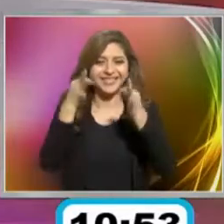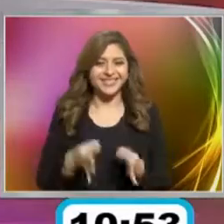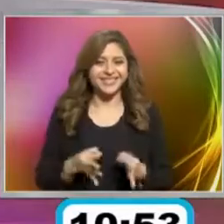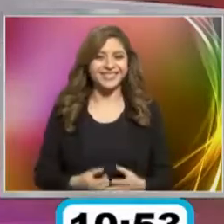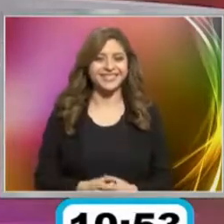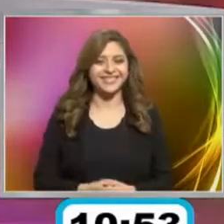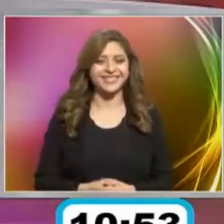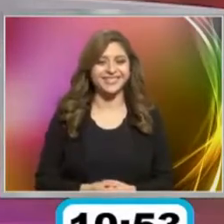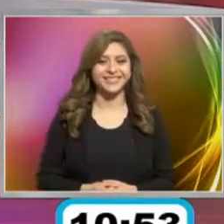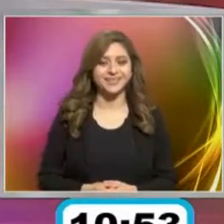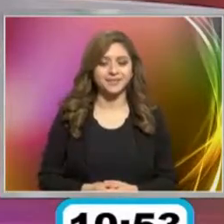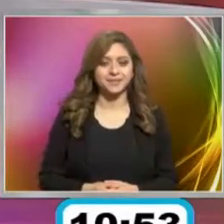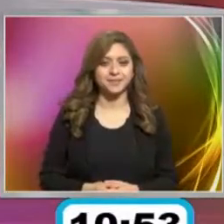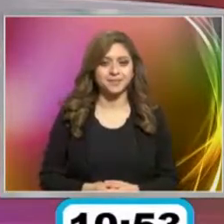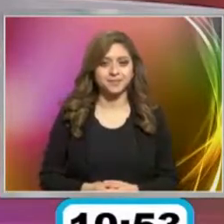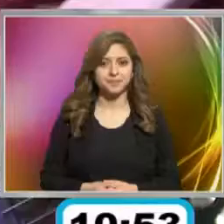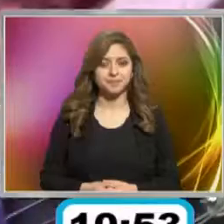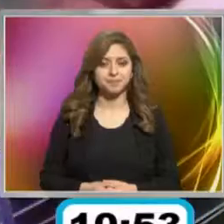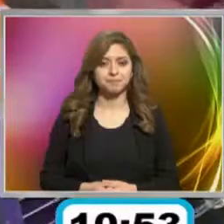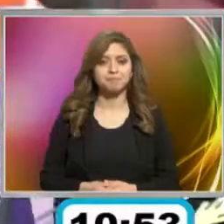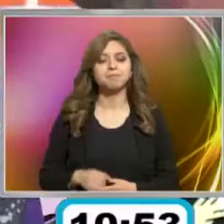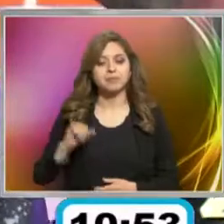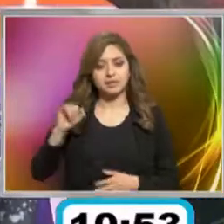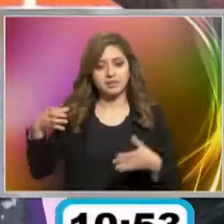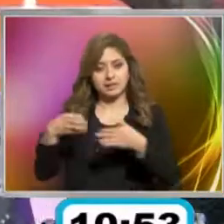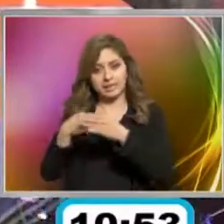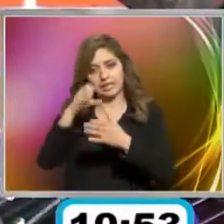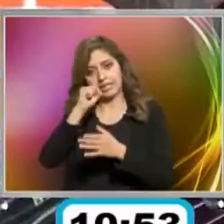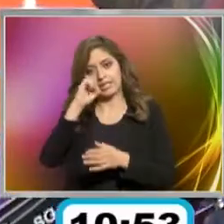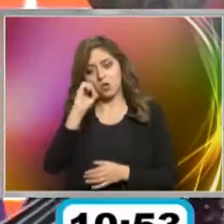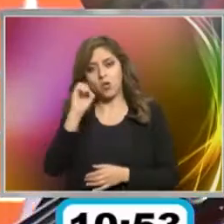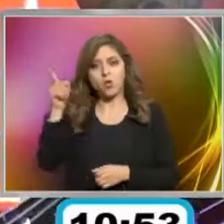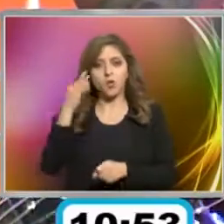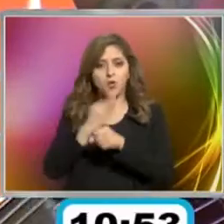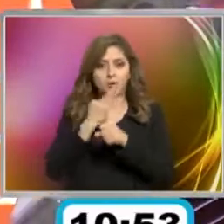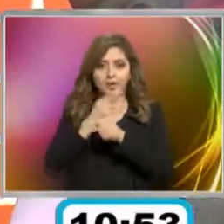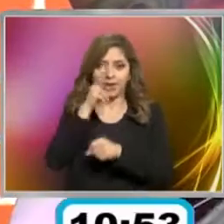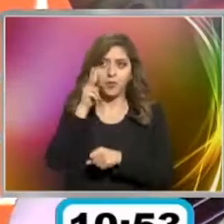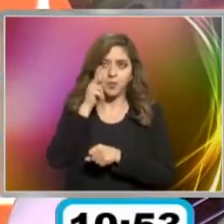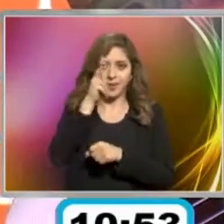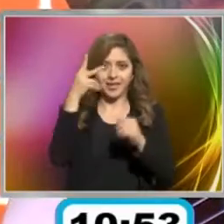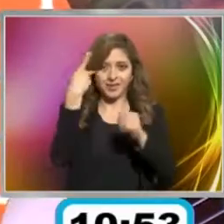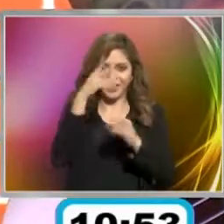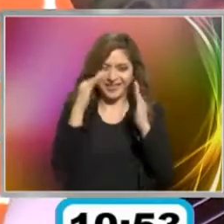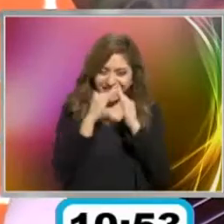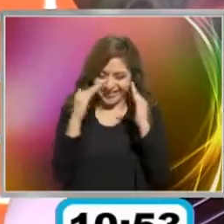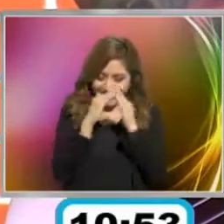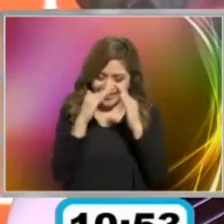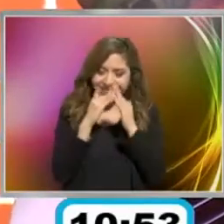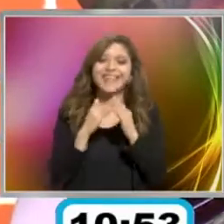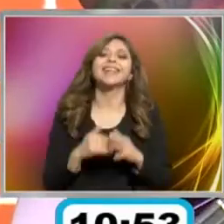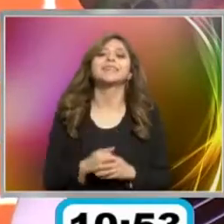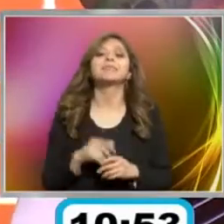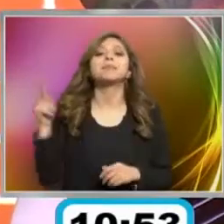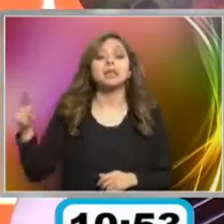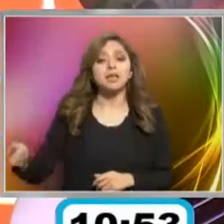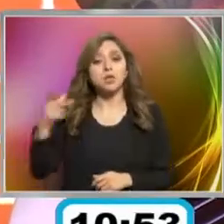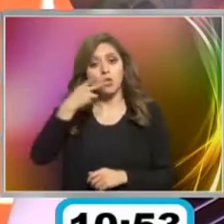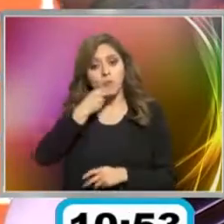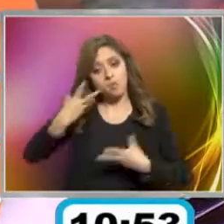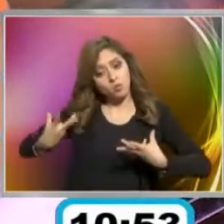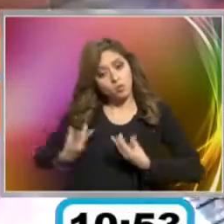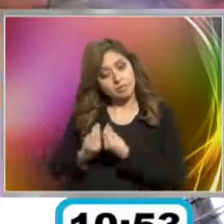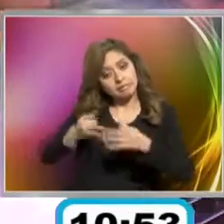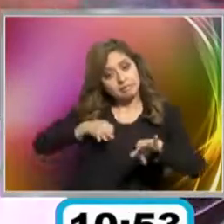Con SO, ¿no? Que Con nuestro participó amigo, con- sí, con un ustedes. saludo a SO que nos ha de estar viendo ahí en su casita. Muy bien. Él participó en